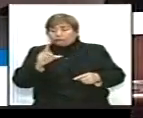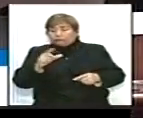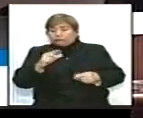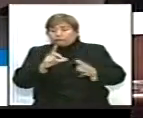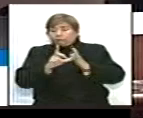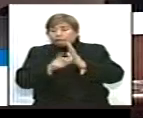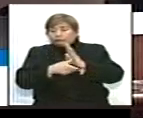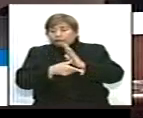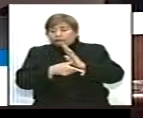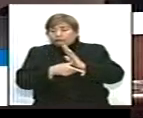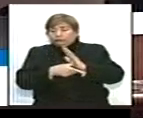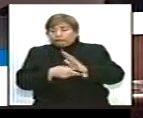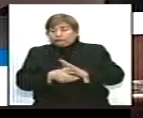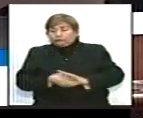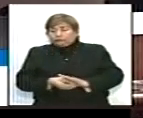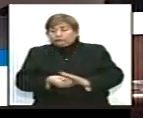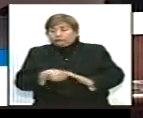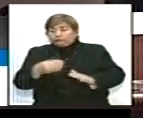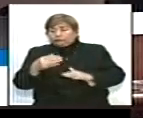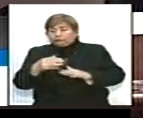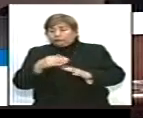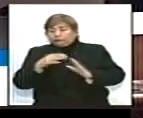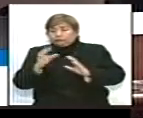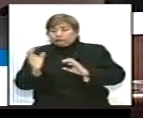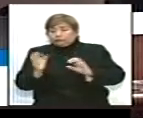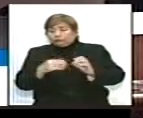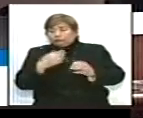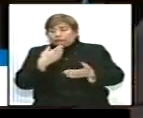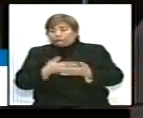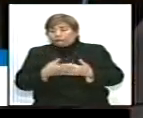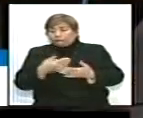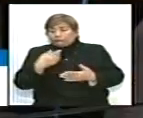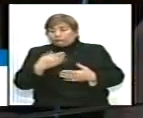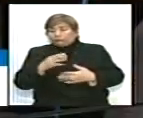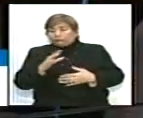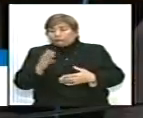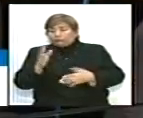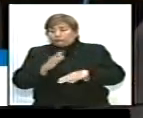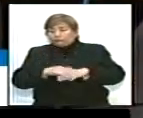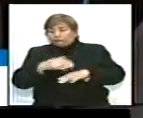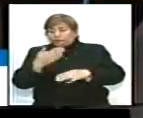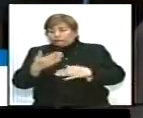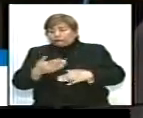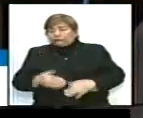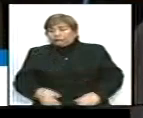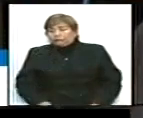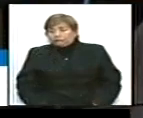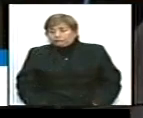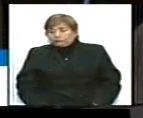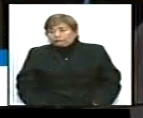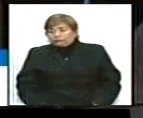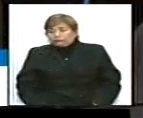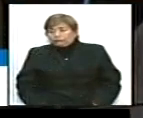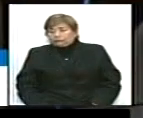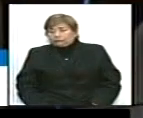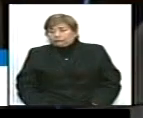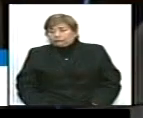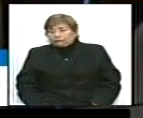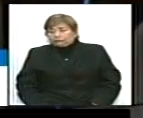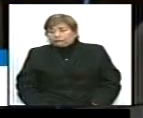exposición de los señores ministros y que se retiren, se dará cuenta de las dos mociones para que procedan el día de mañana.